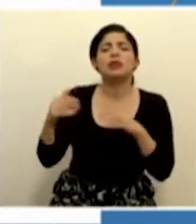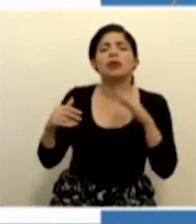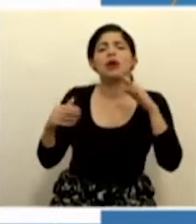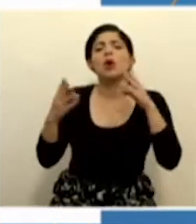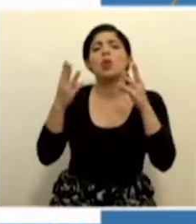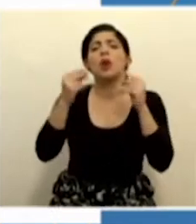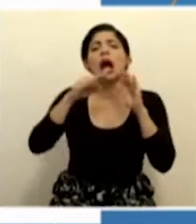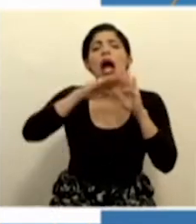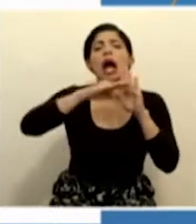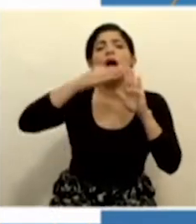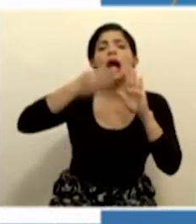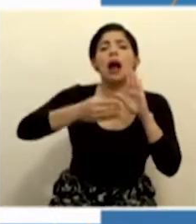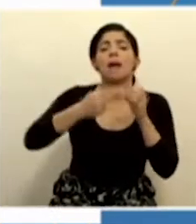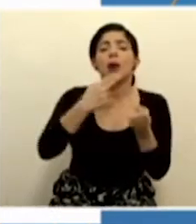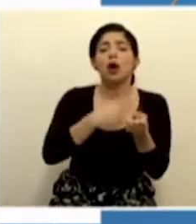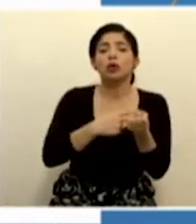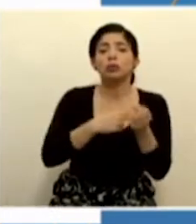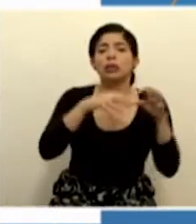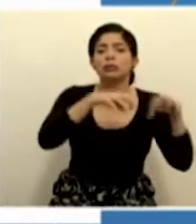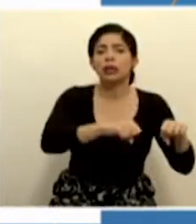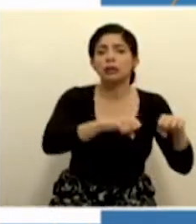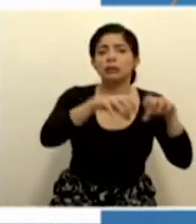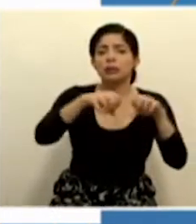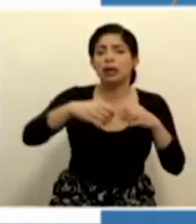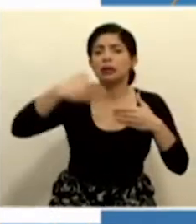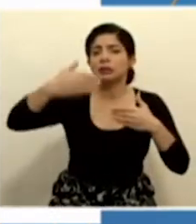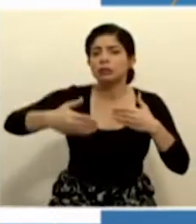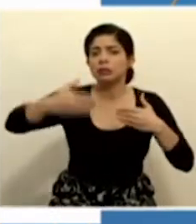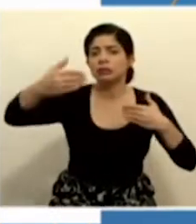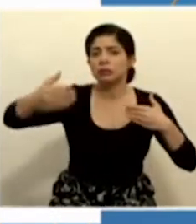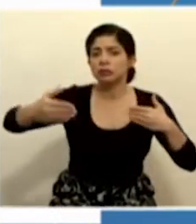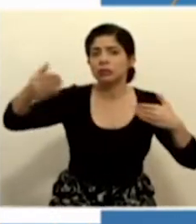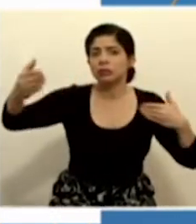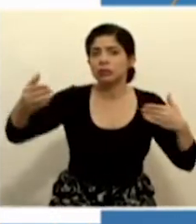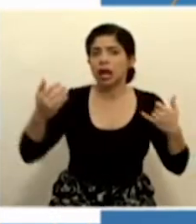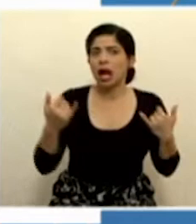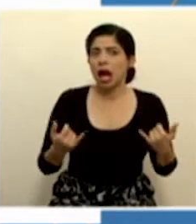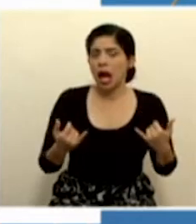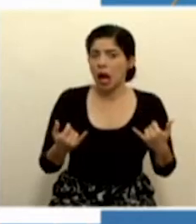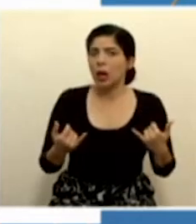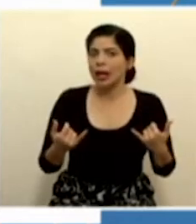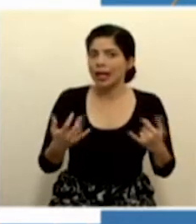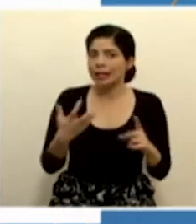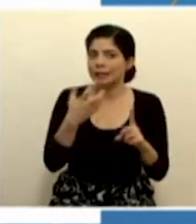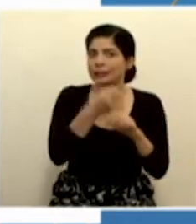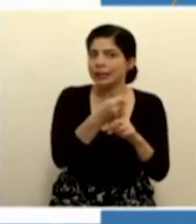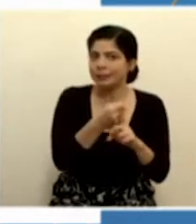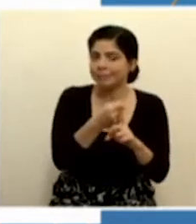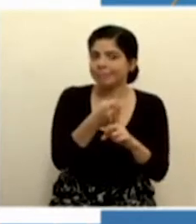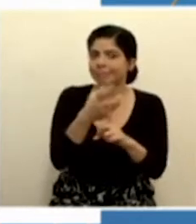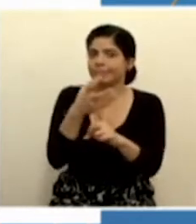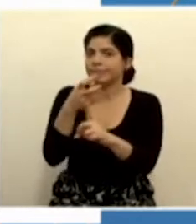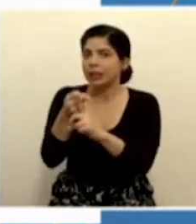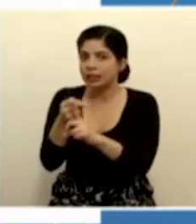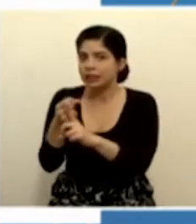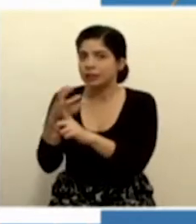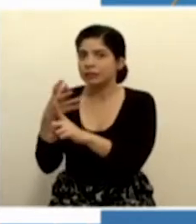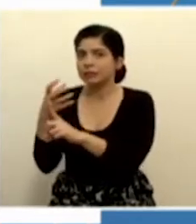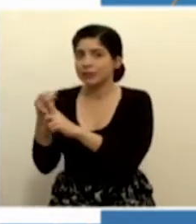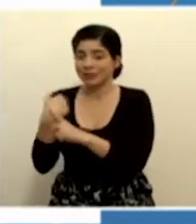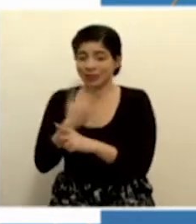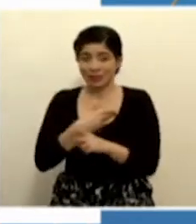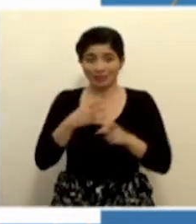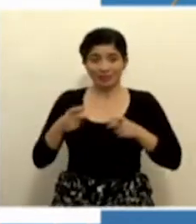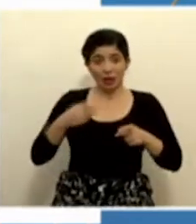de hospitalización y si ustedes ven acá esto ya está impactando en algunas de las situaciones que nosotros manejamos a